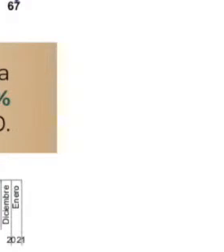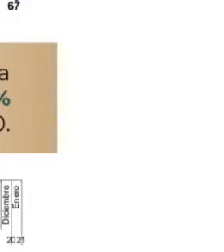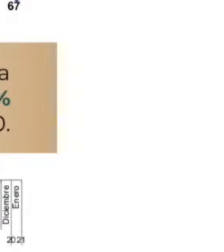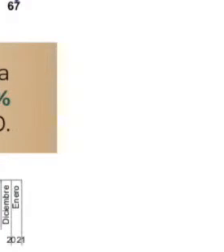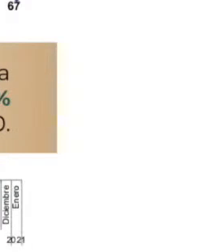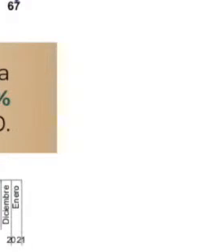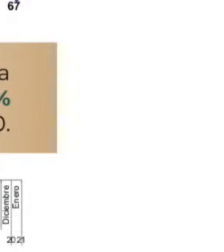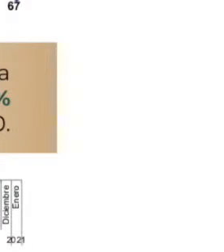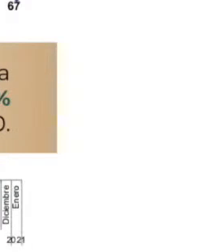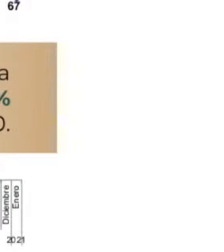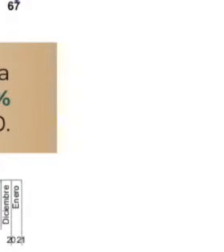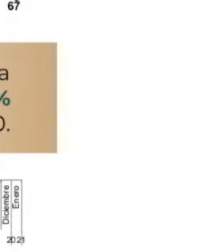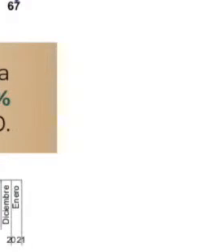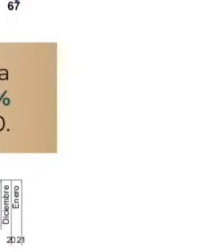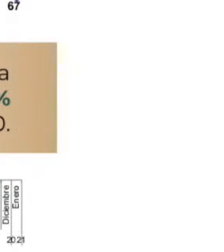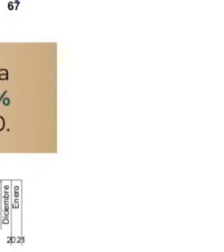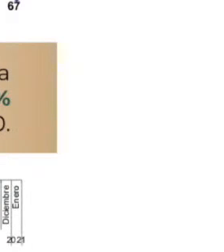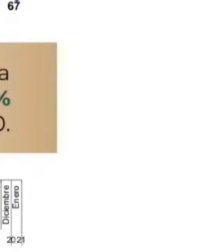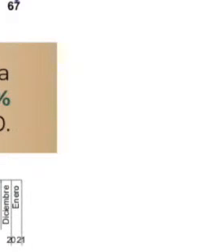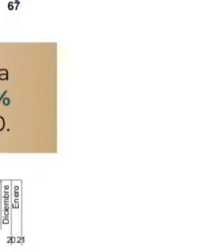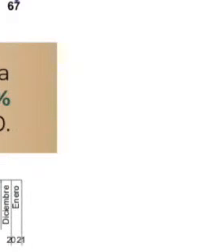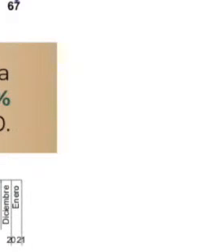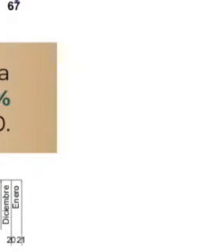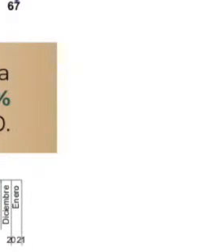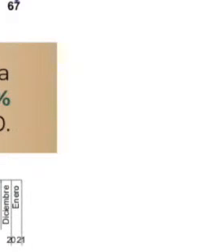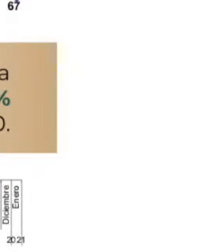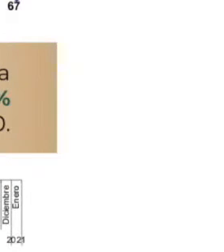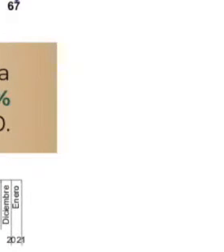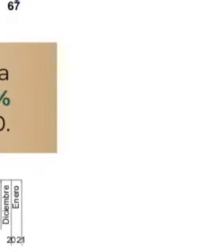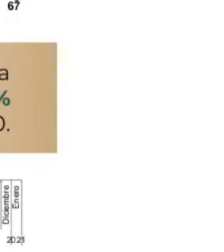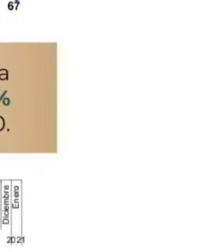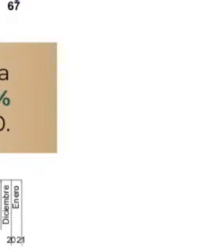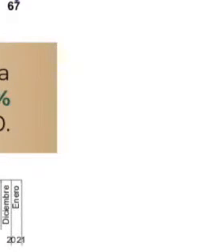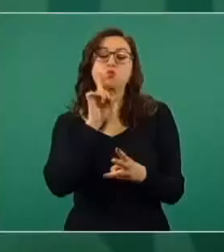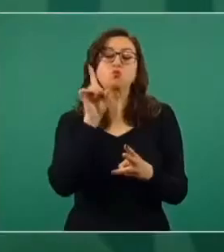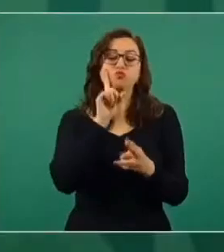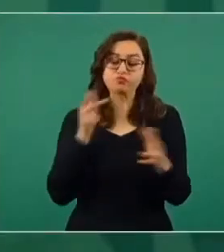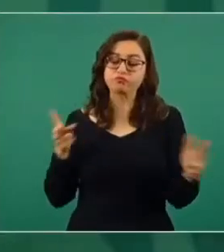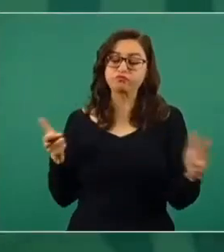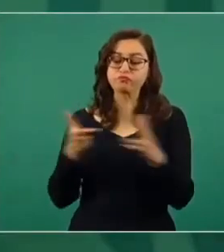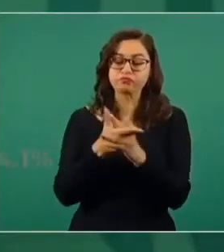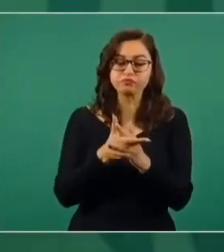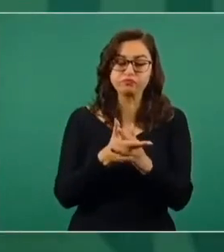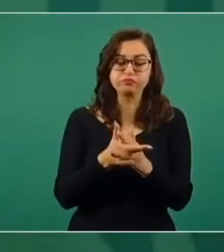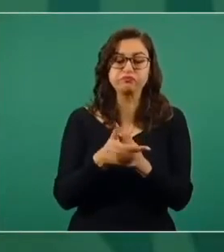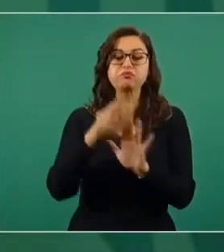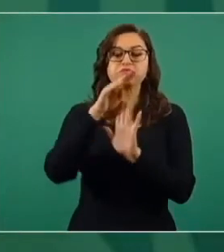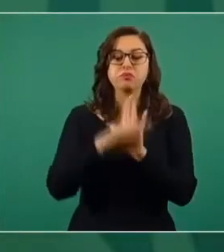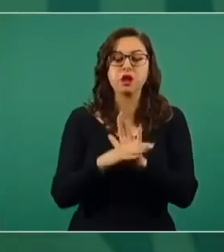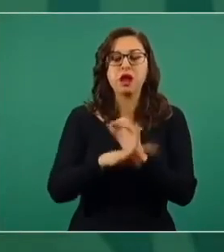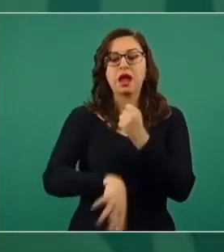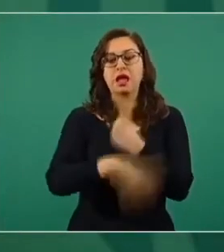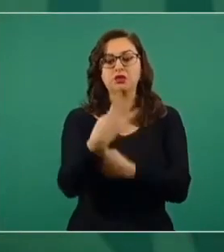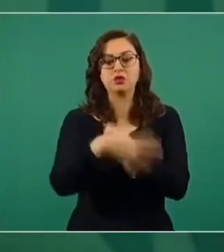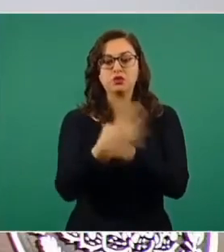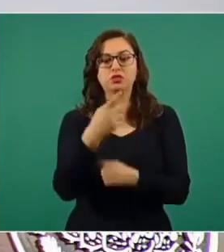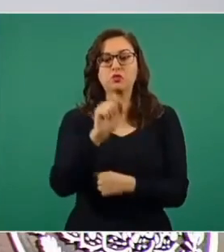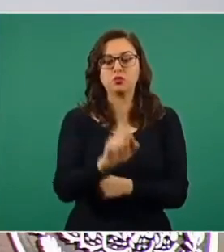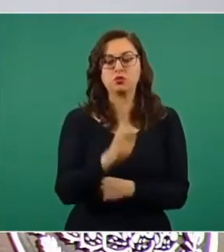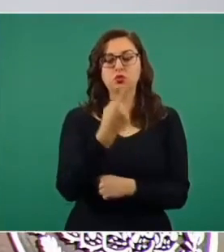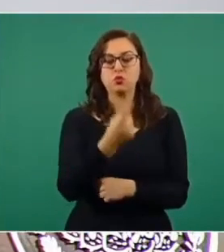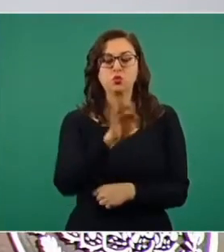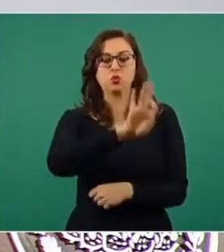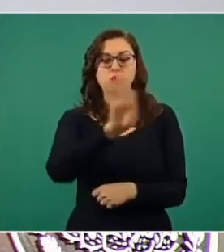bajó 10.7%. Este último, además, reportó un descenso de 14.1%